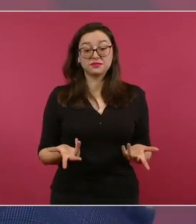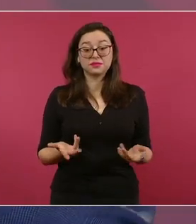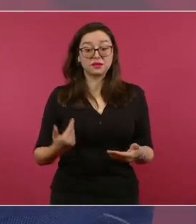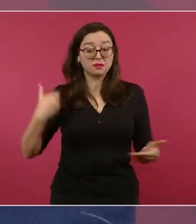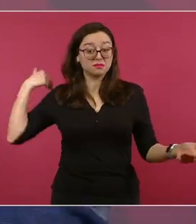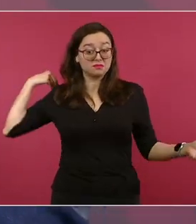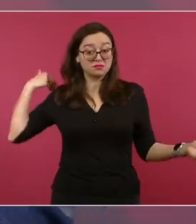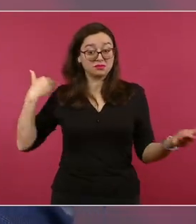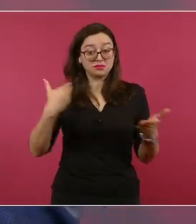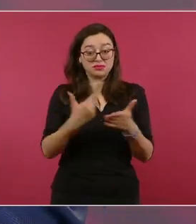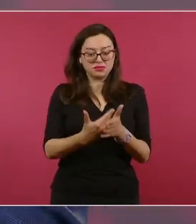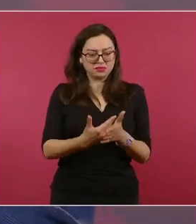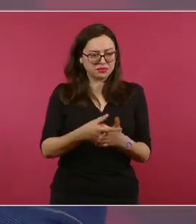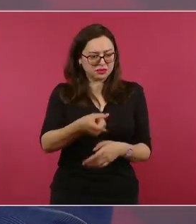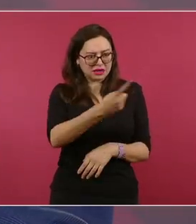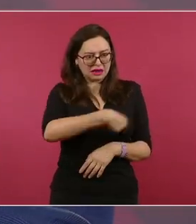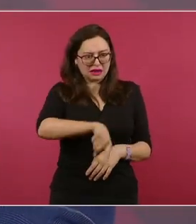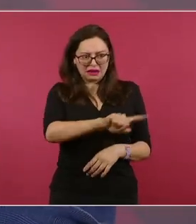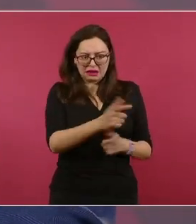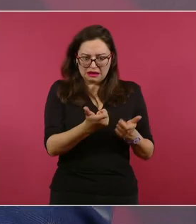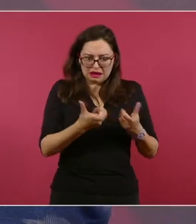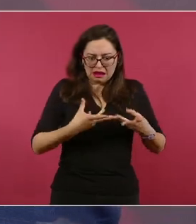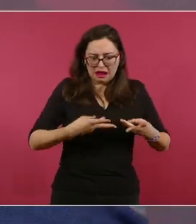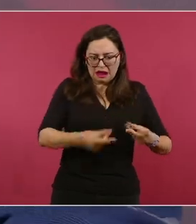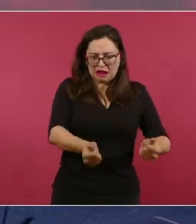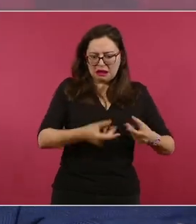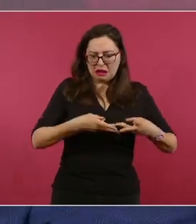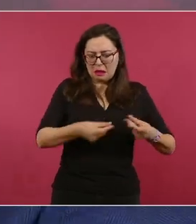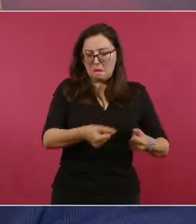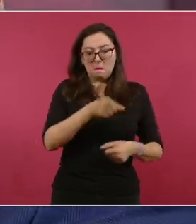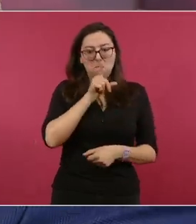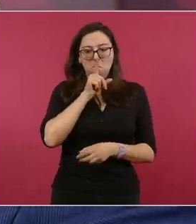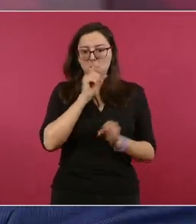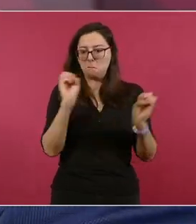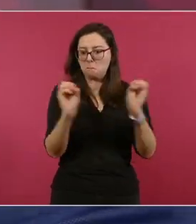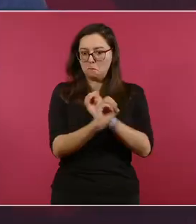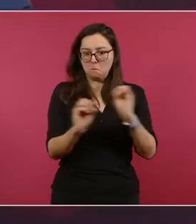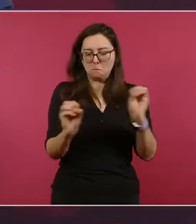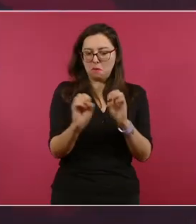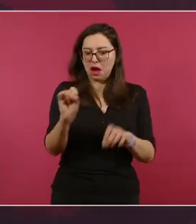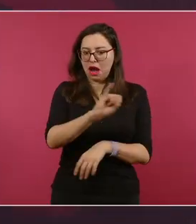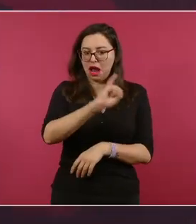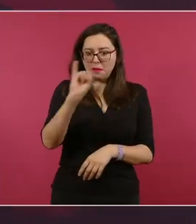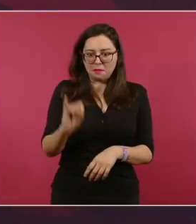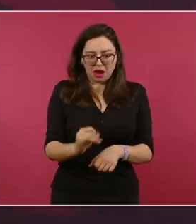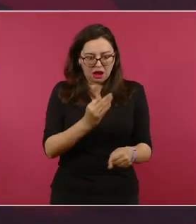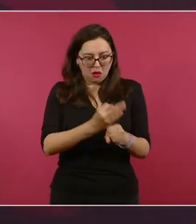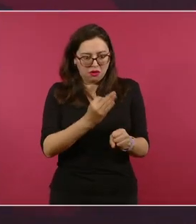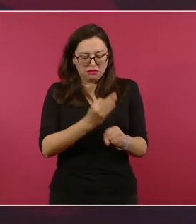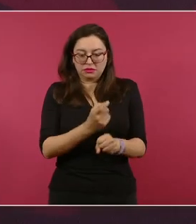se había hecho una campaña así de AMLO narcopresidente,